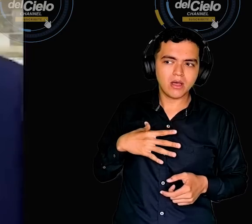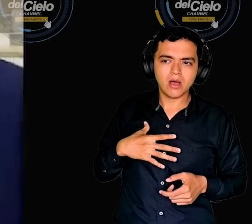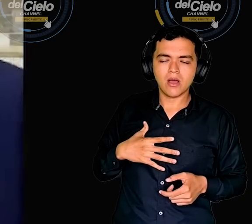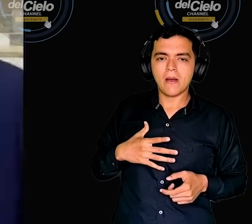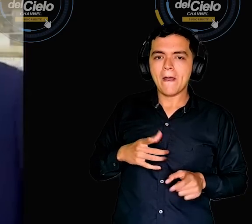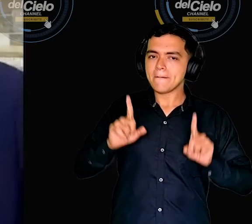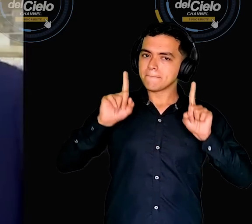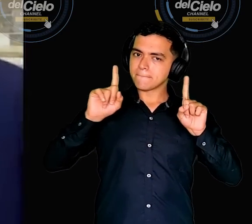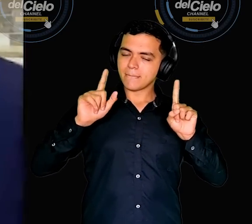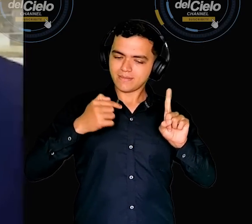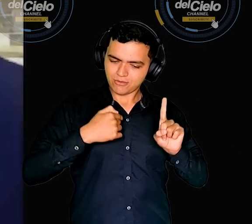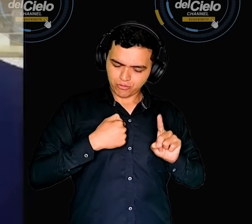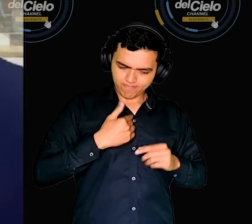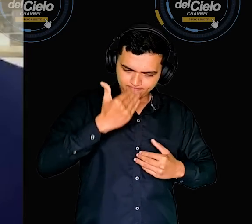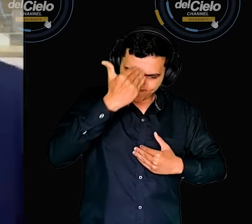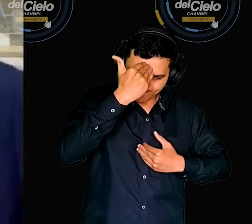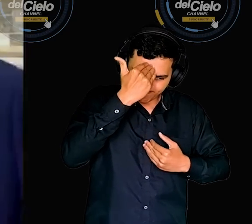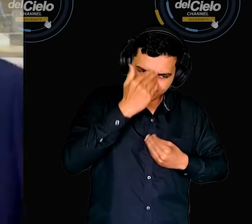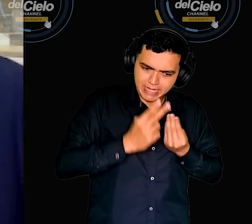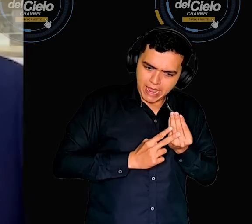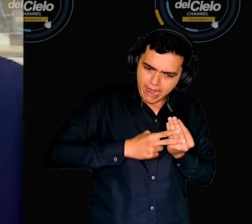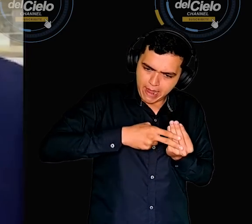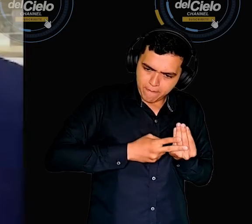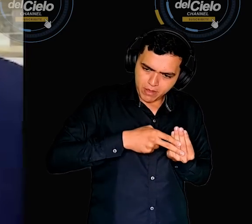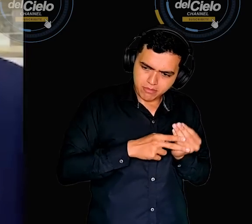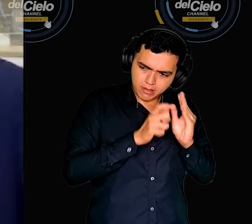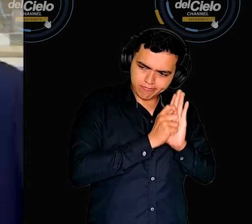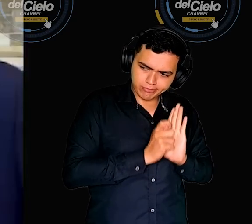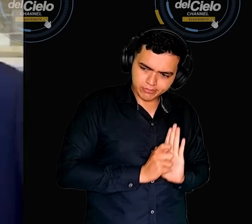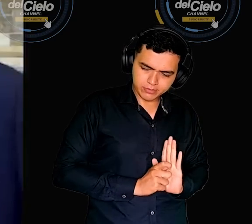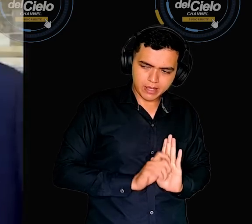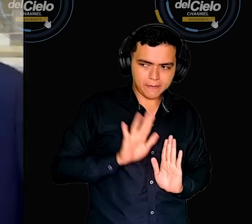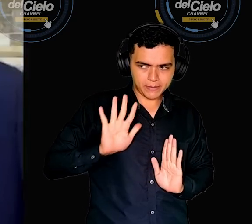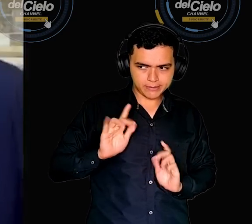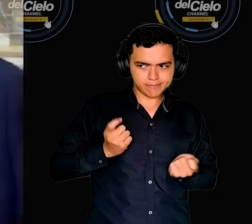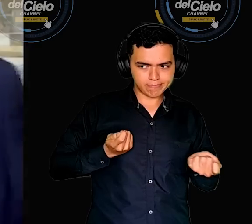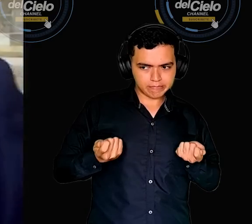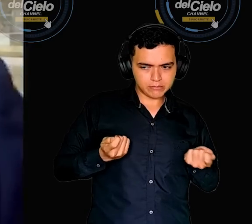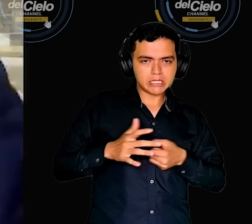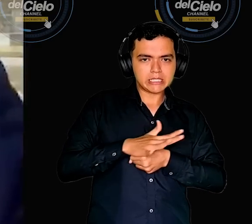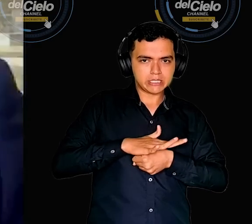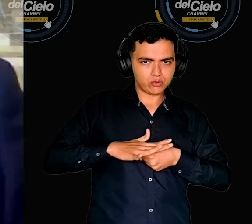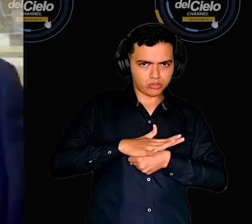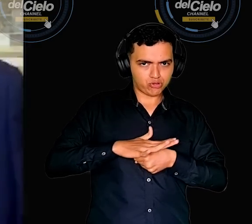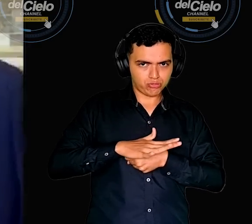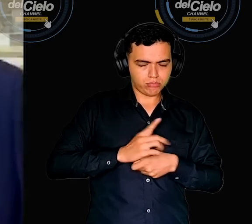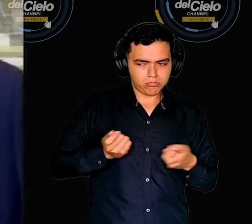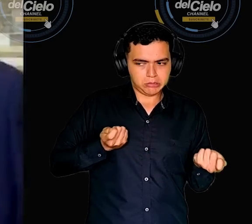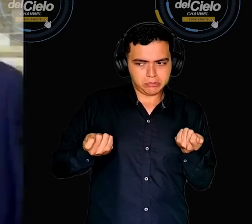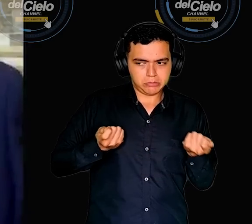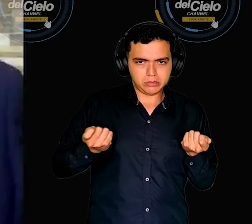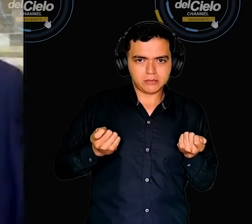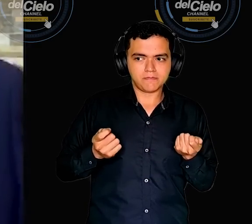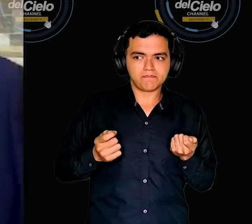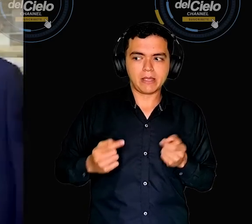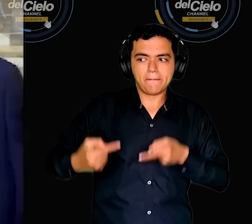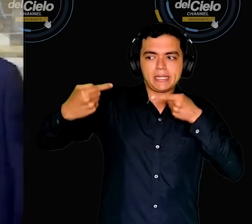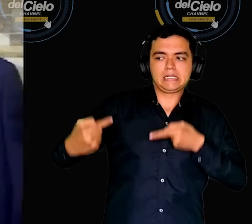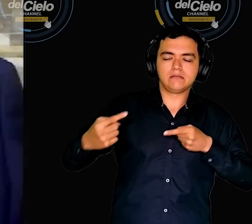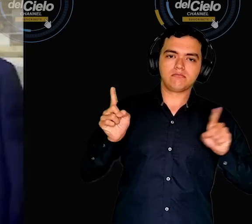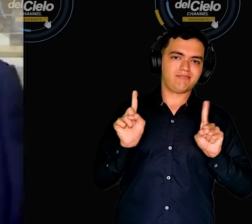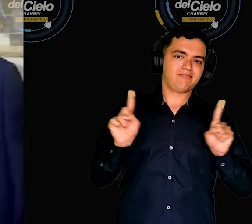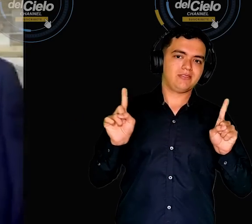cultiva el amor, la paz, la concordia, y entonces florece esa planta